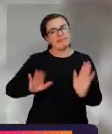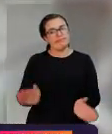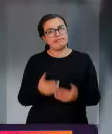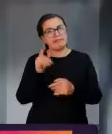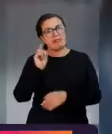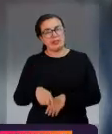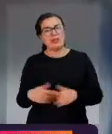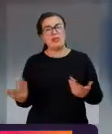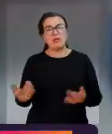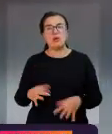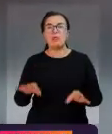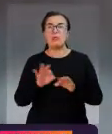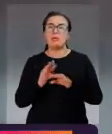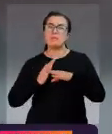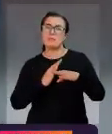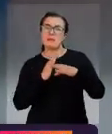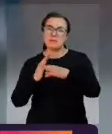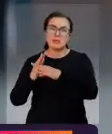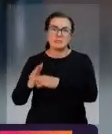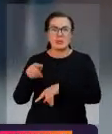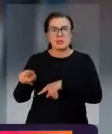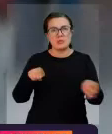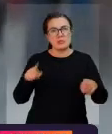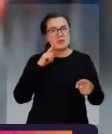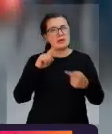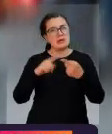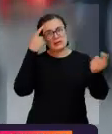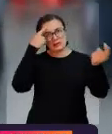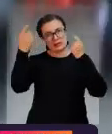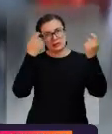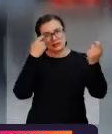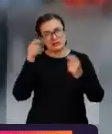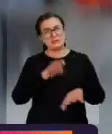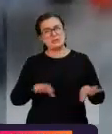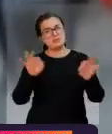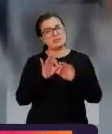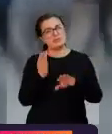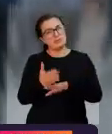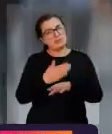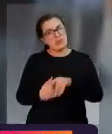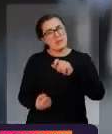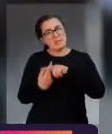de casos por medio de estrategias para dar a conocer el origen de la trata y las formas de prevenirla